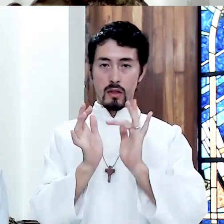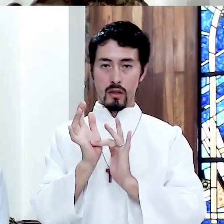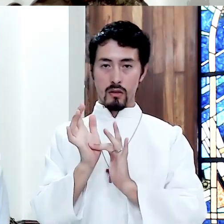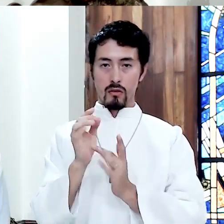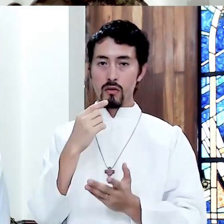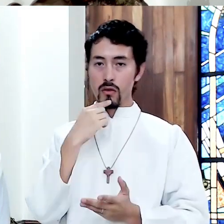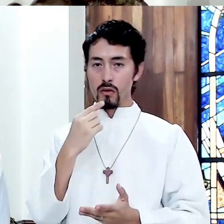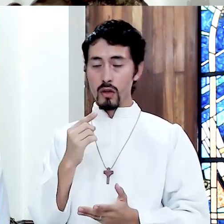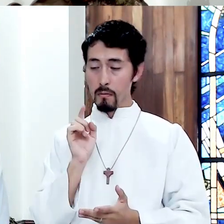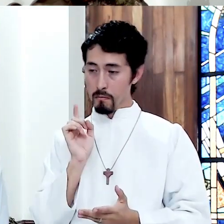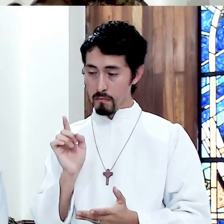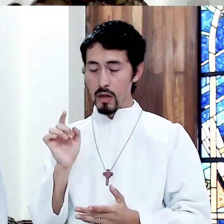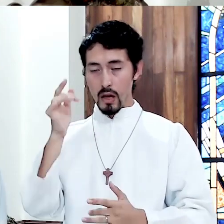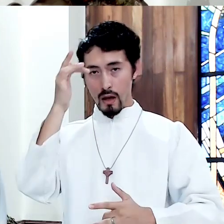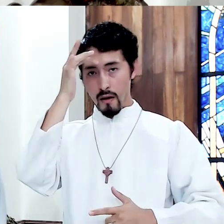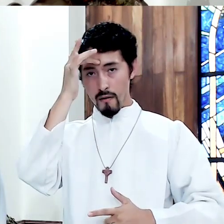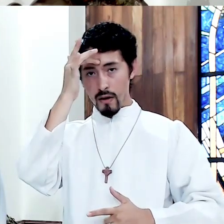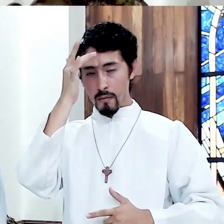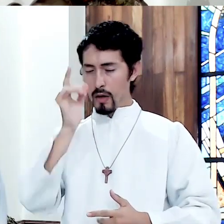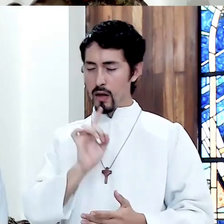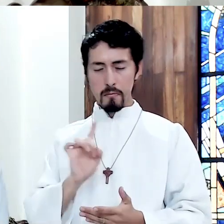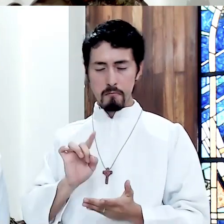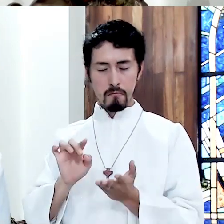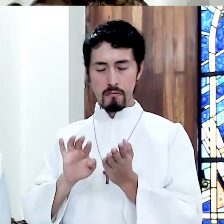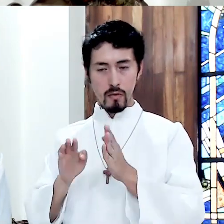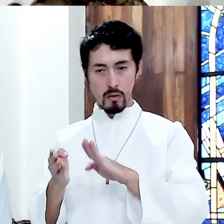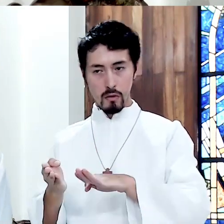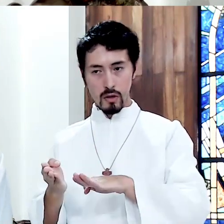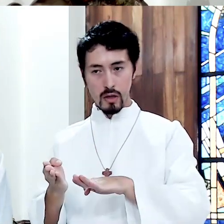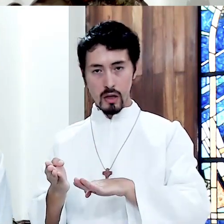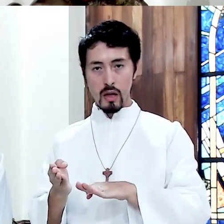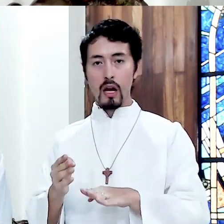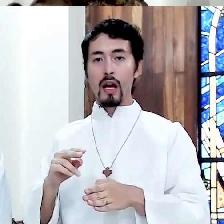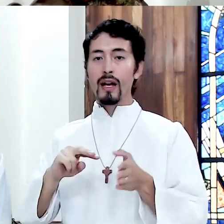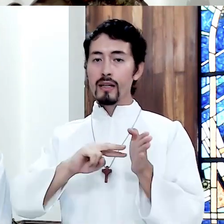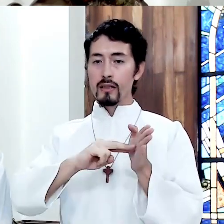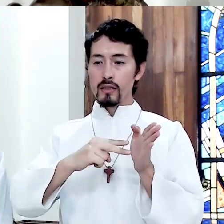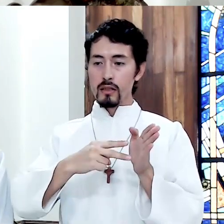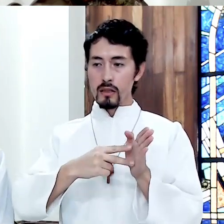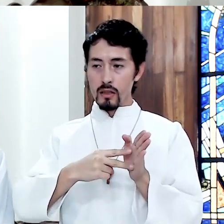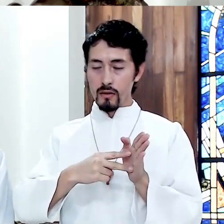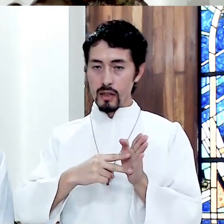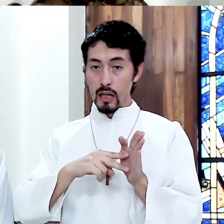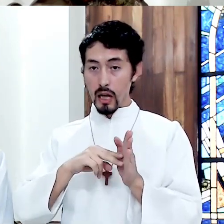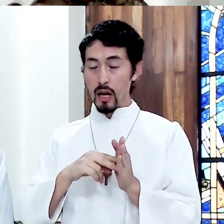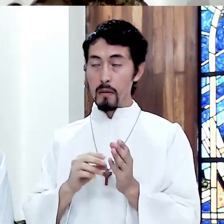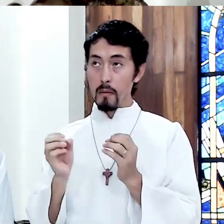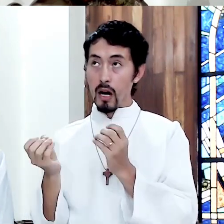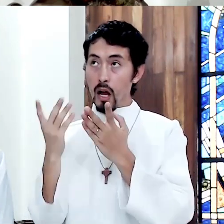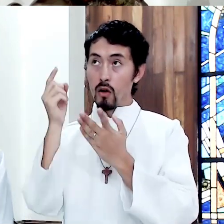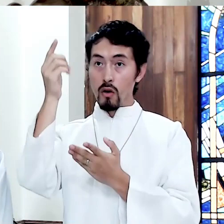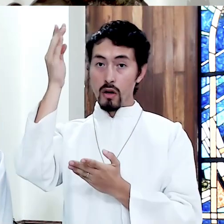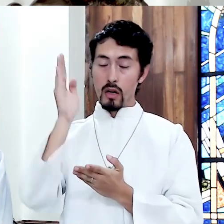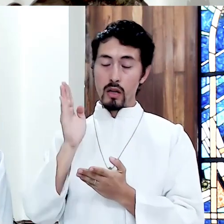que servirá para la gloria de Dios, para que el Hijo de Dios sea glorificado por ella.